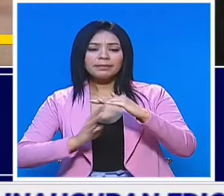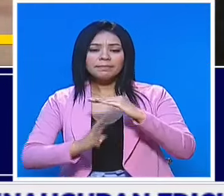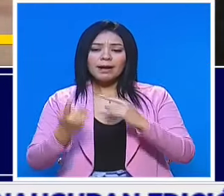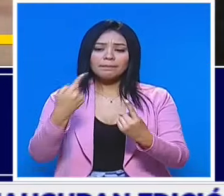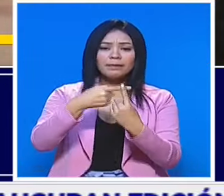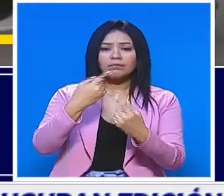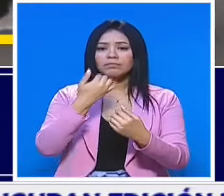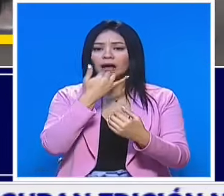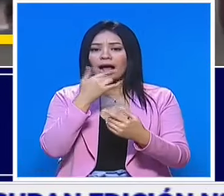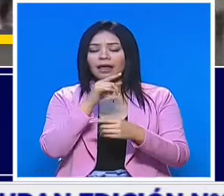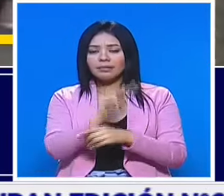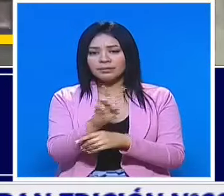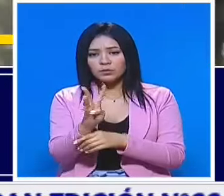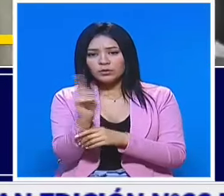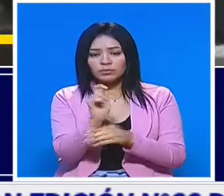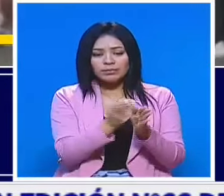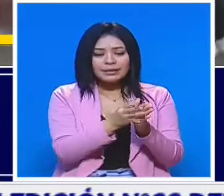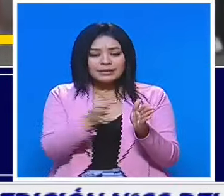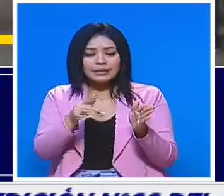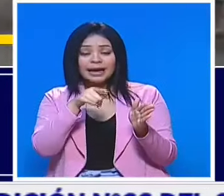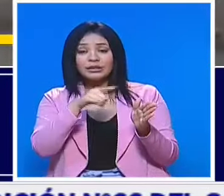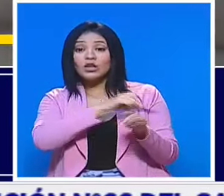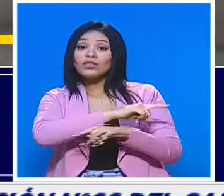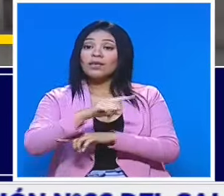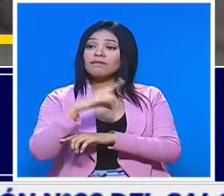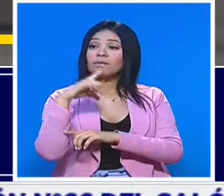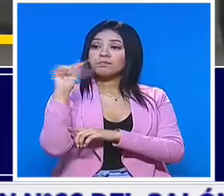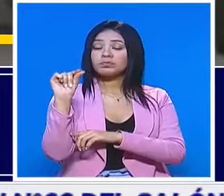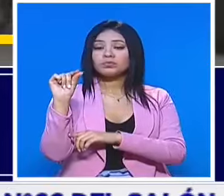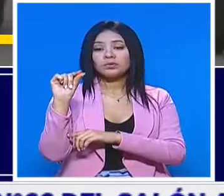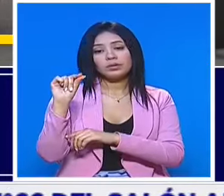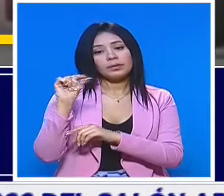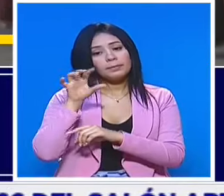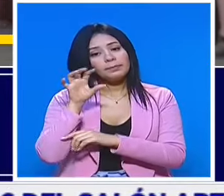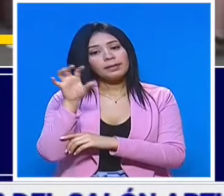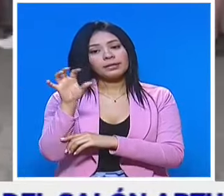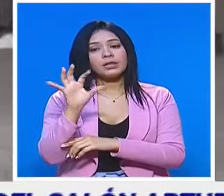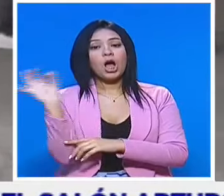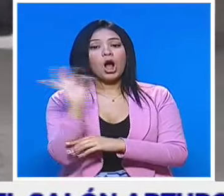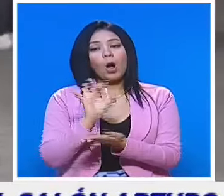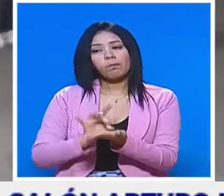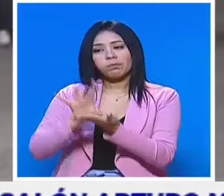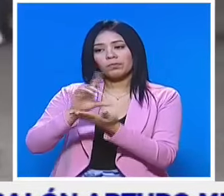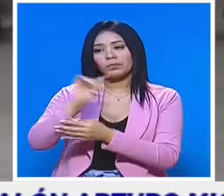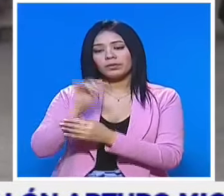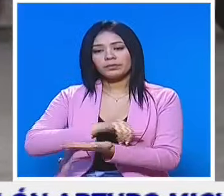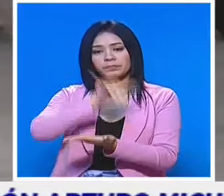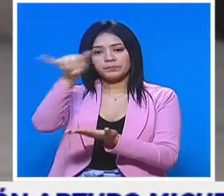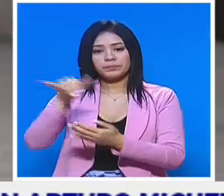dentro de este tiempo establecido, tendrán que salir del país norteamericano o serán deportados.